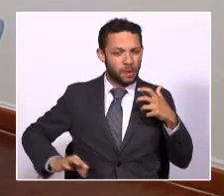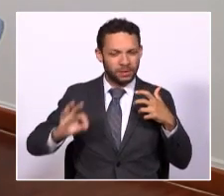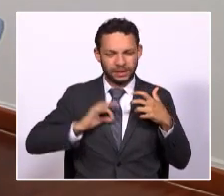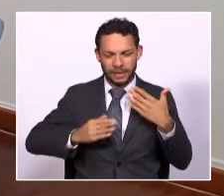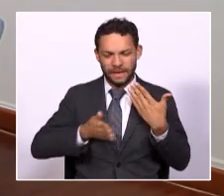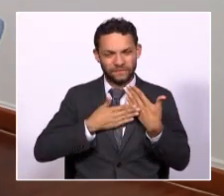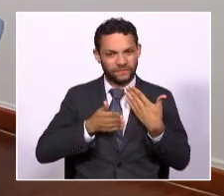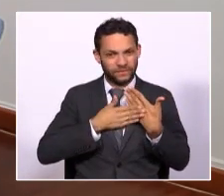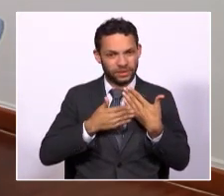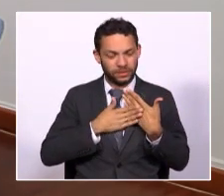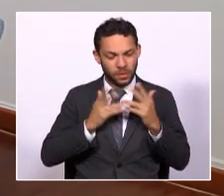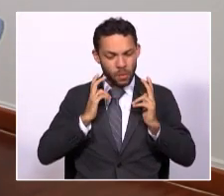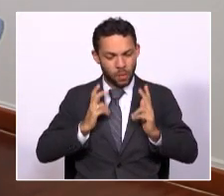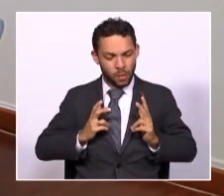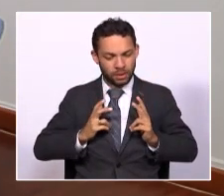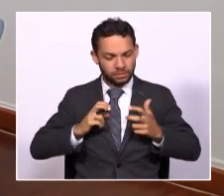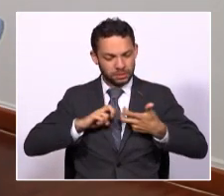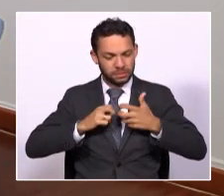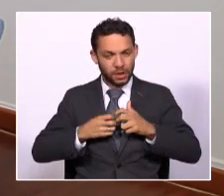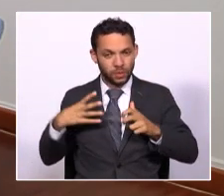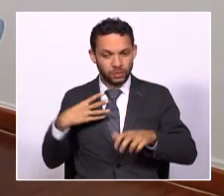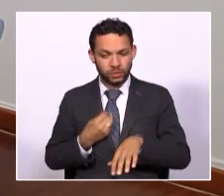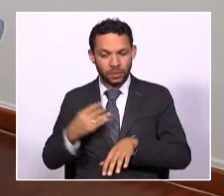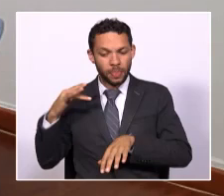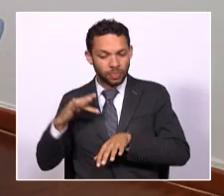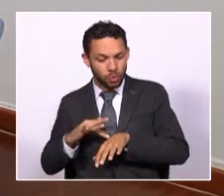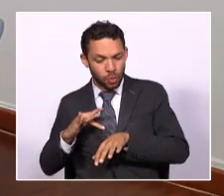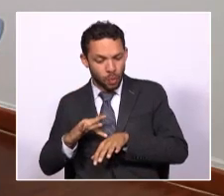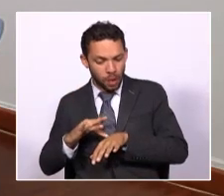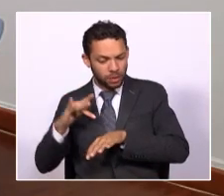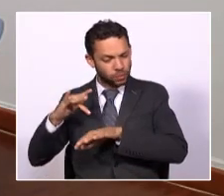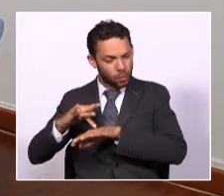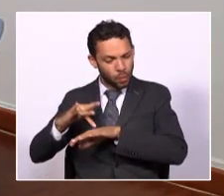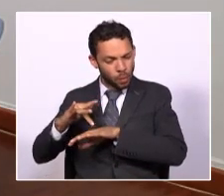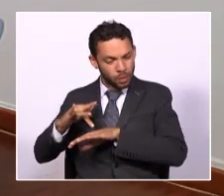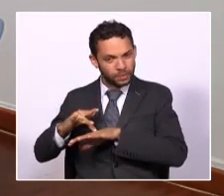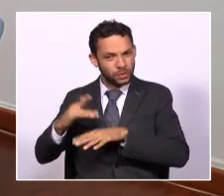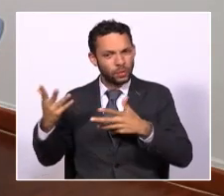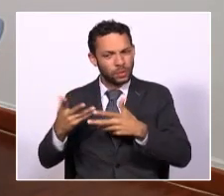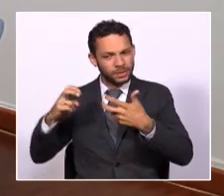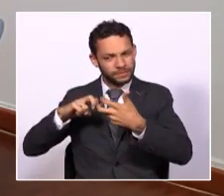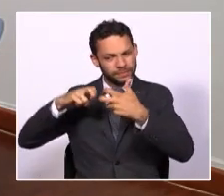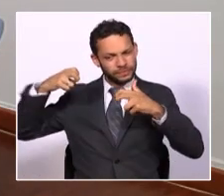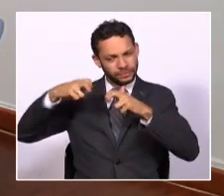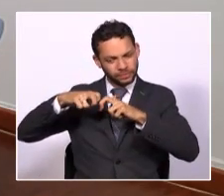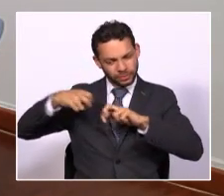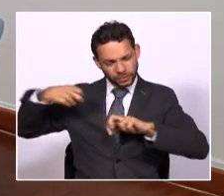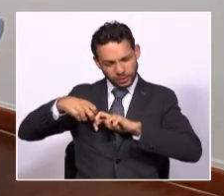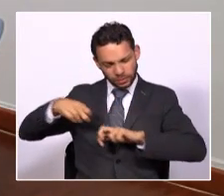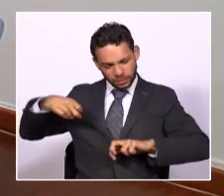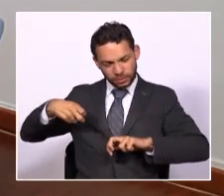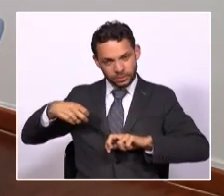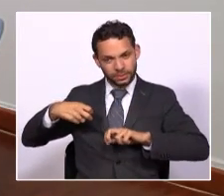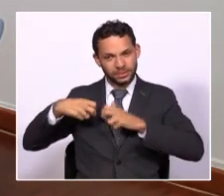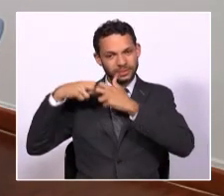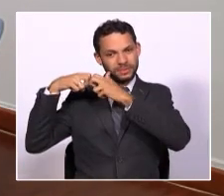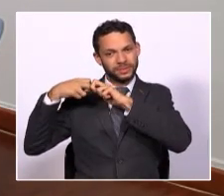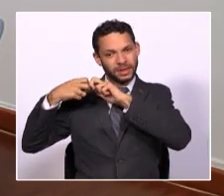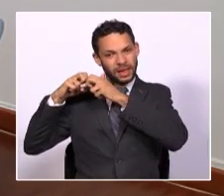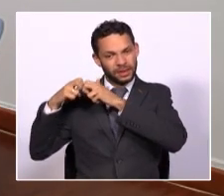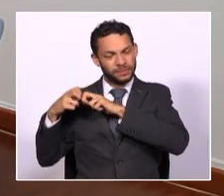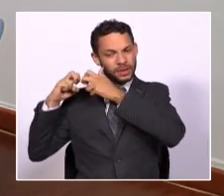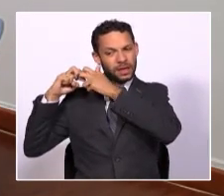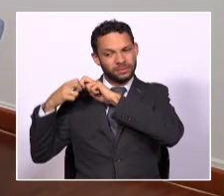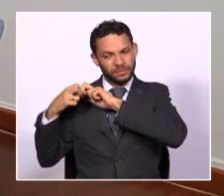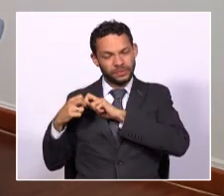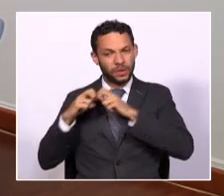que ver a través del método de palpación, la zona paravertebral, mirar dónde hay estados de tensión, lo que llamamos puntos gatillos y nudillos. Vamos a mirar